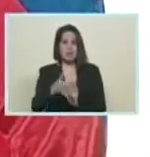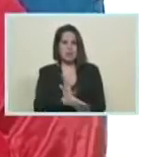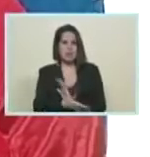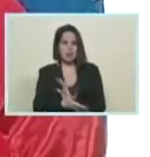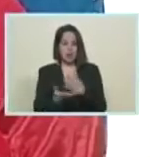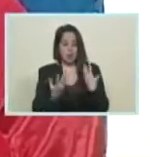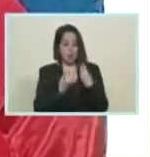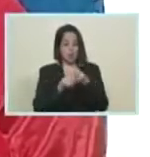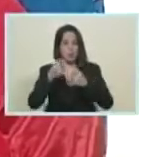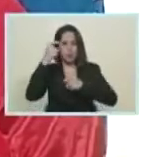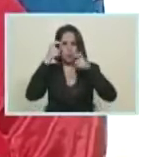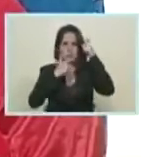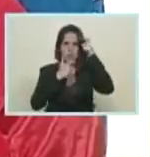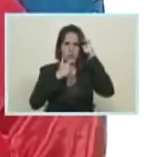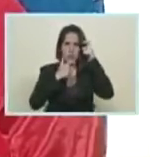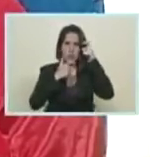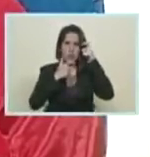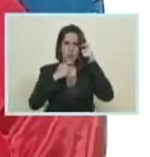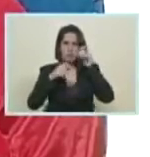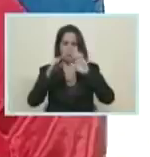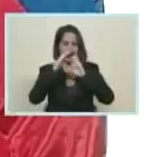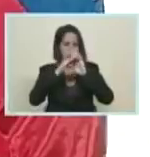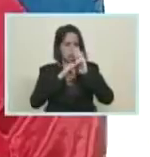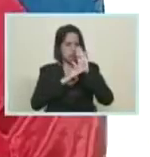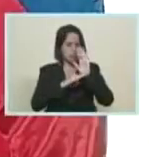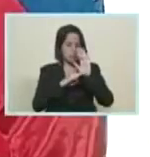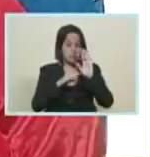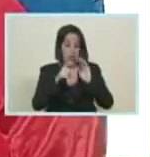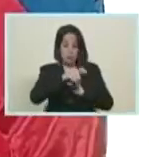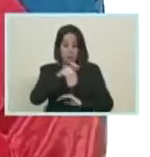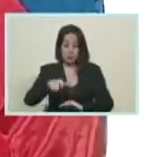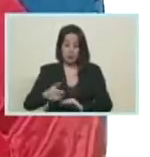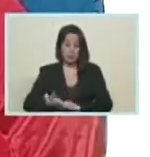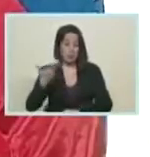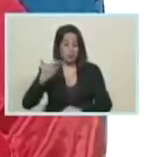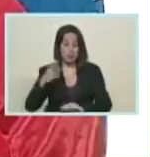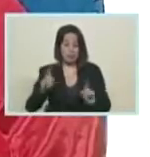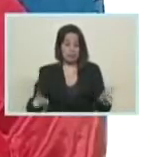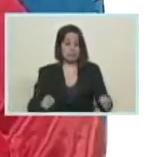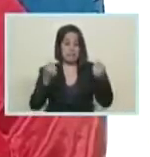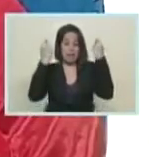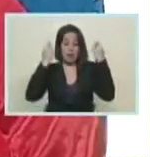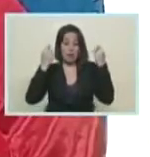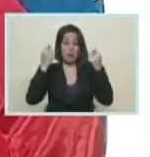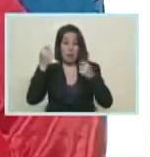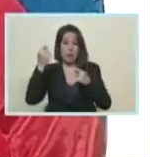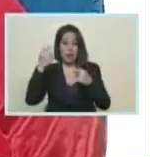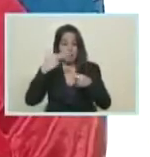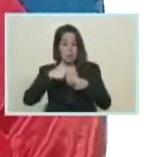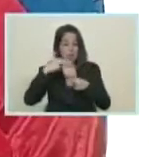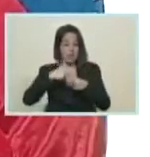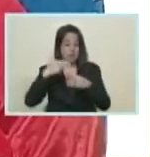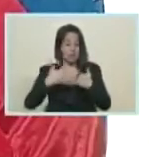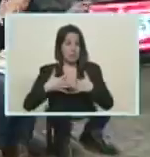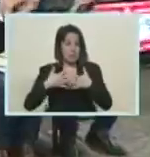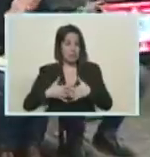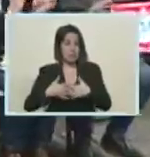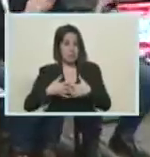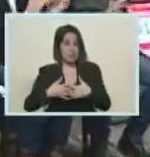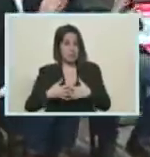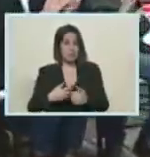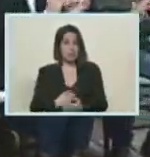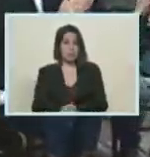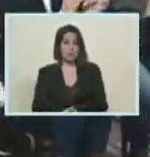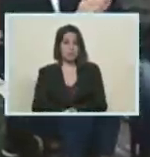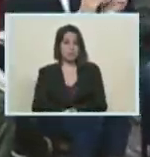al comandante Chávez, los artífices de la recuperación de PDVSA, de la nacionalización de PDVSA.